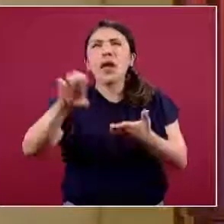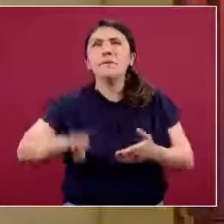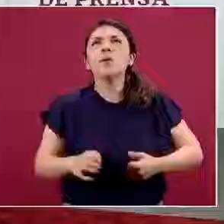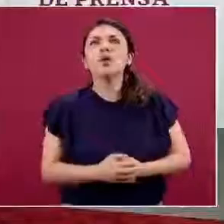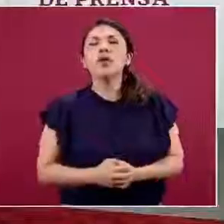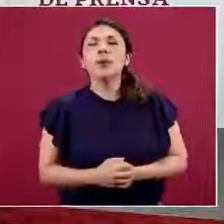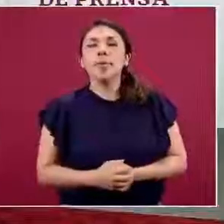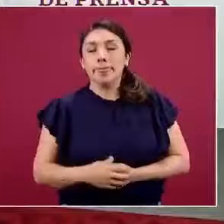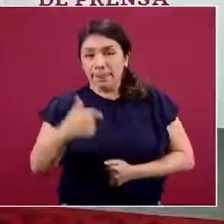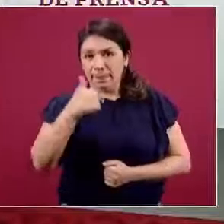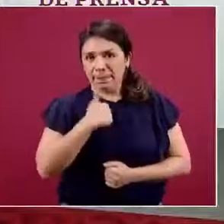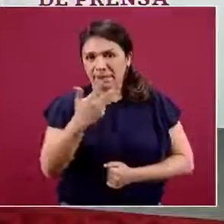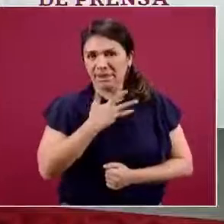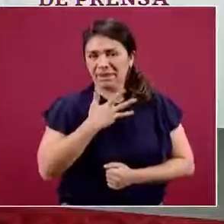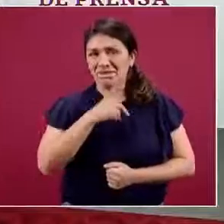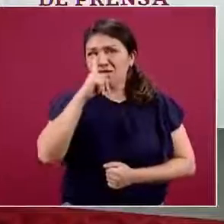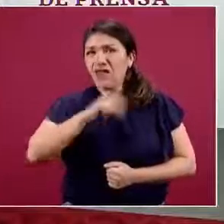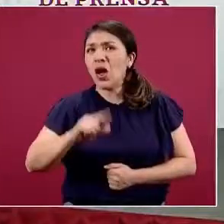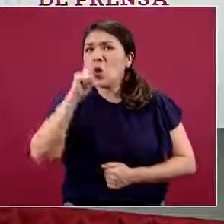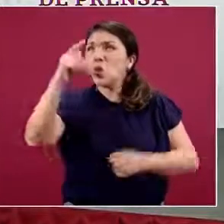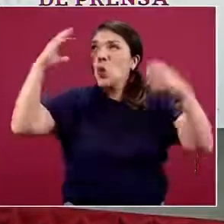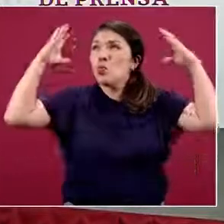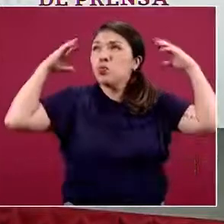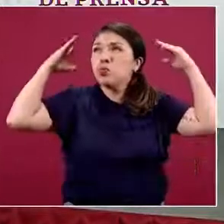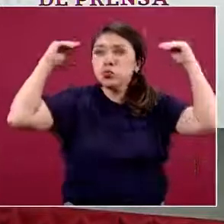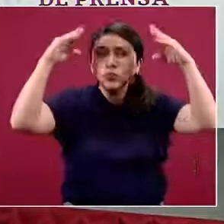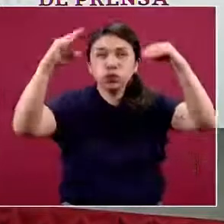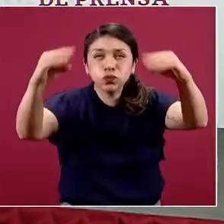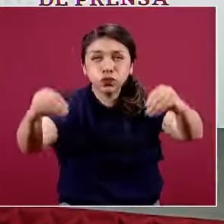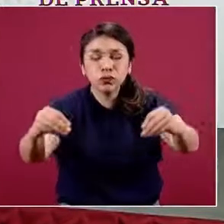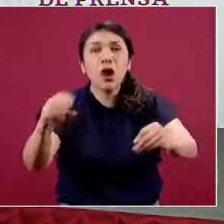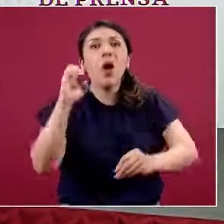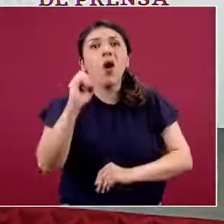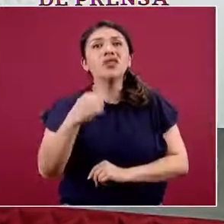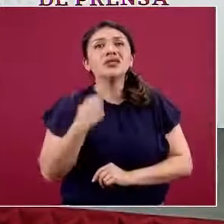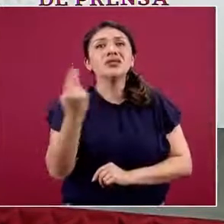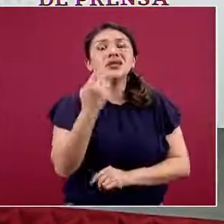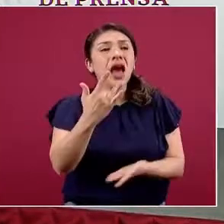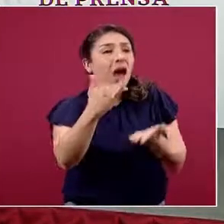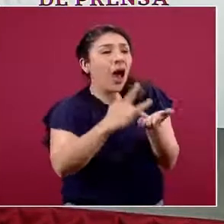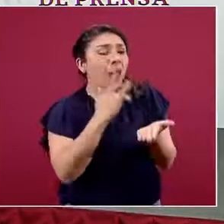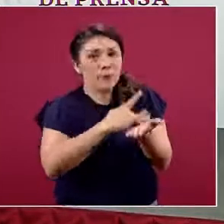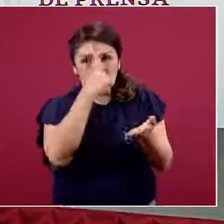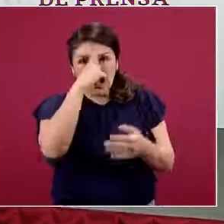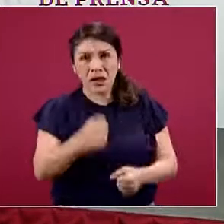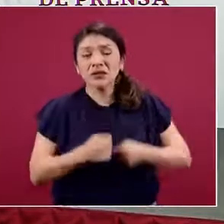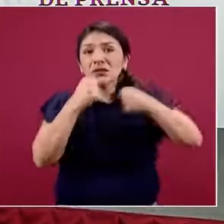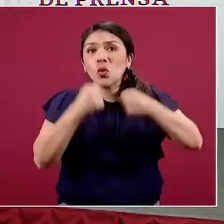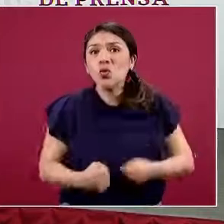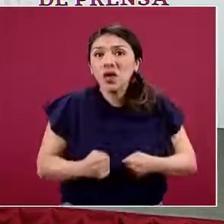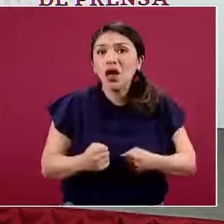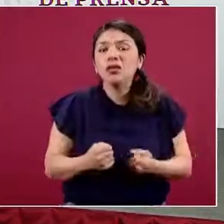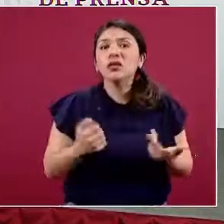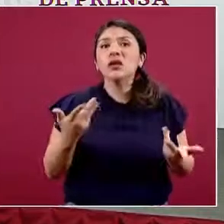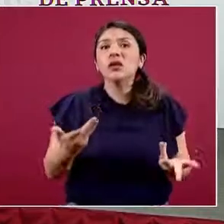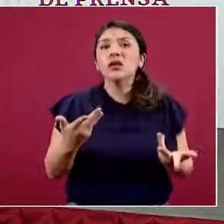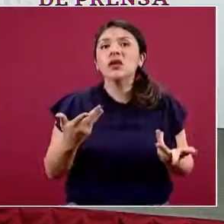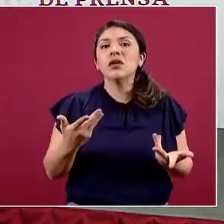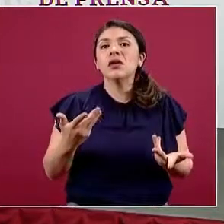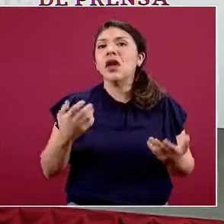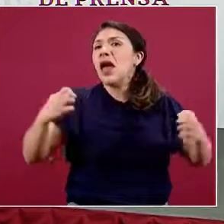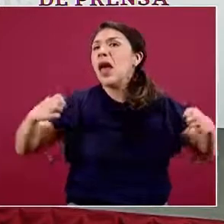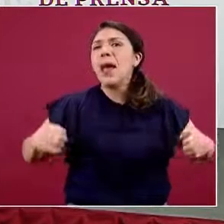ejemplo, tuviéramos una falla eléctrica o requiriéramos apoyo de seguridad en